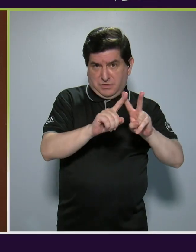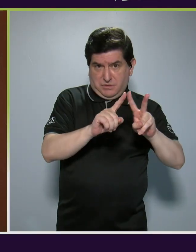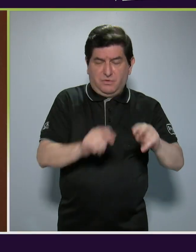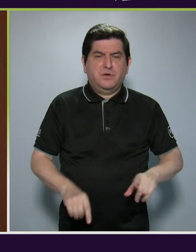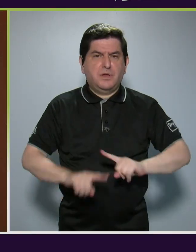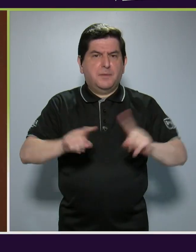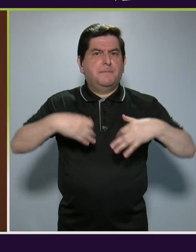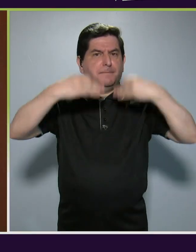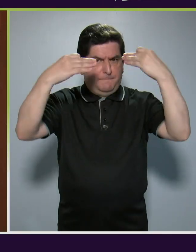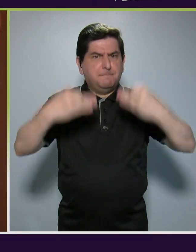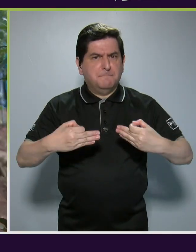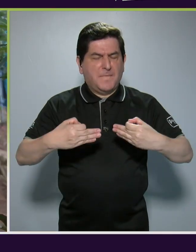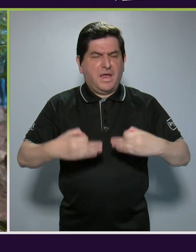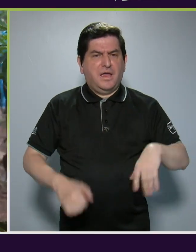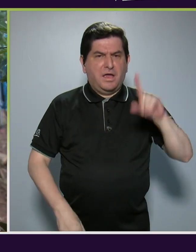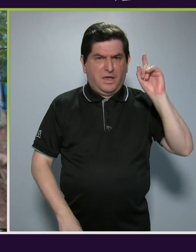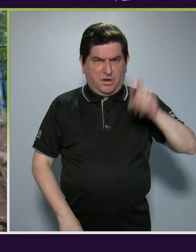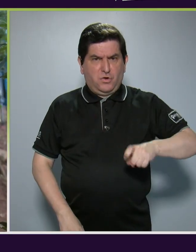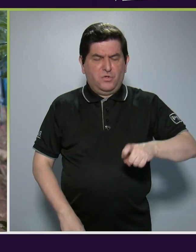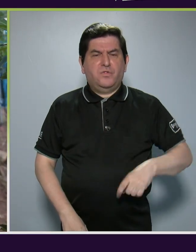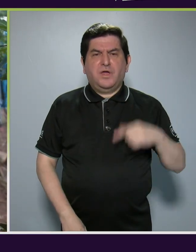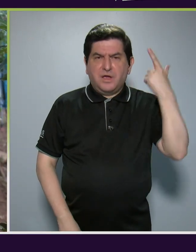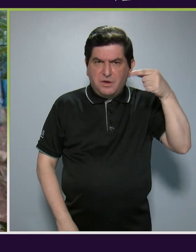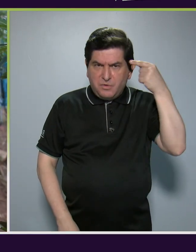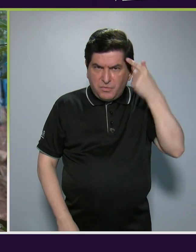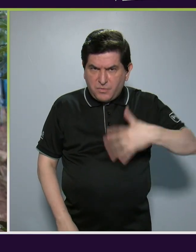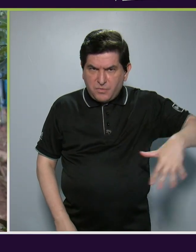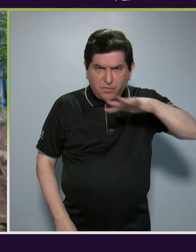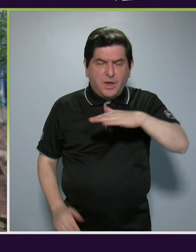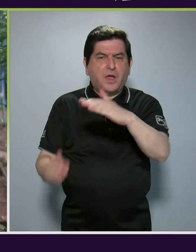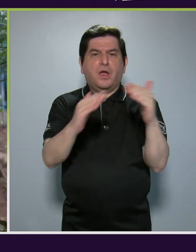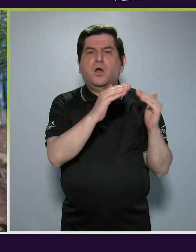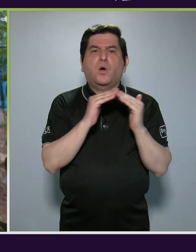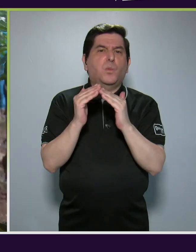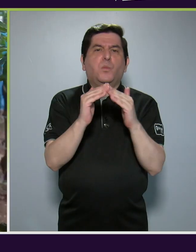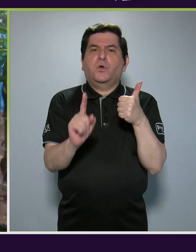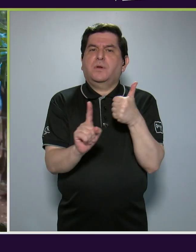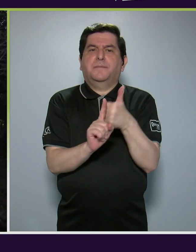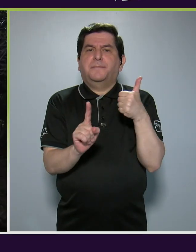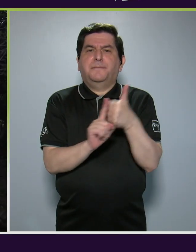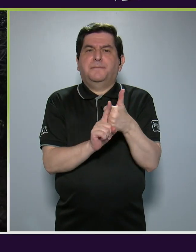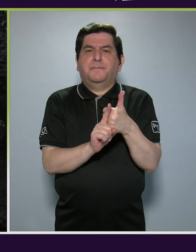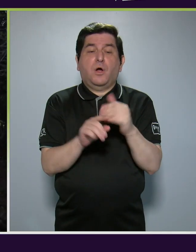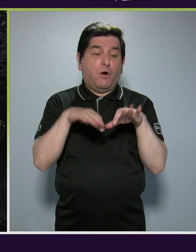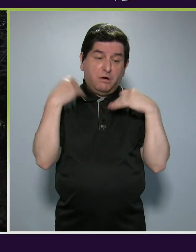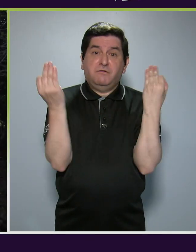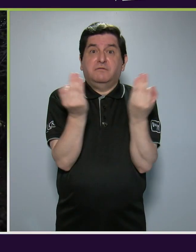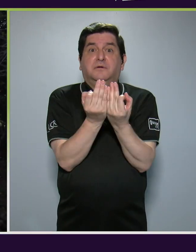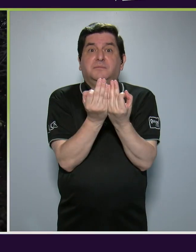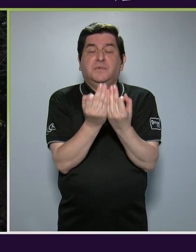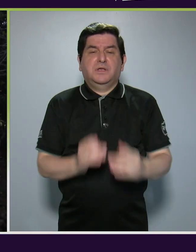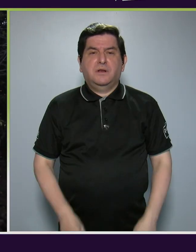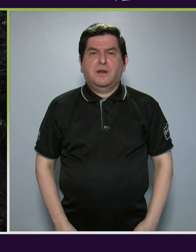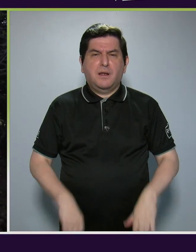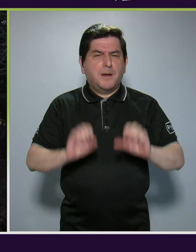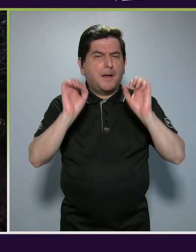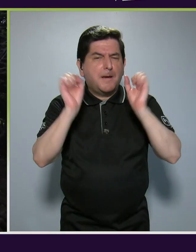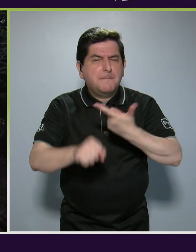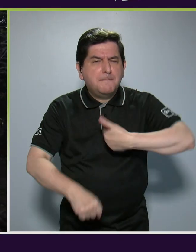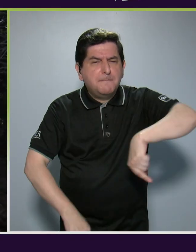hay decisiones que se tienen que tomar como Estado, como comunidades, como familias, para que